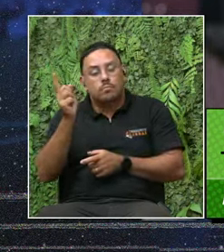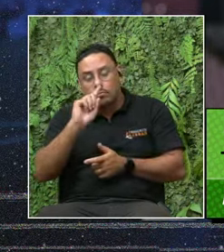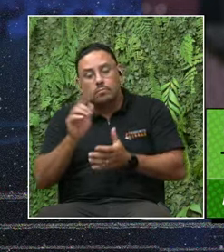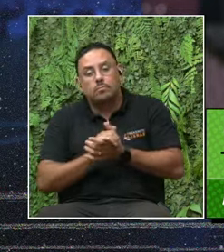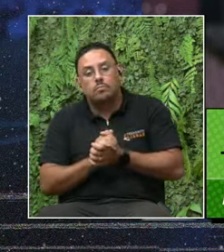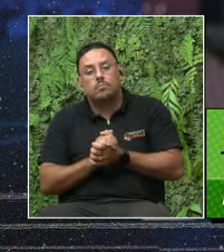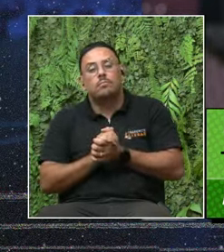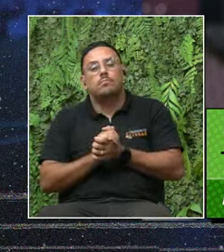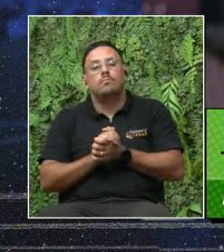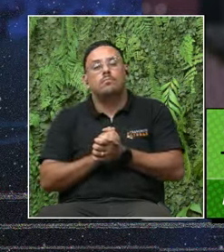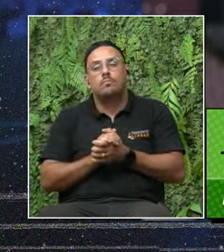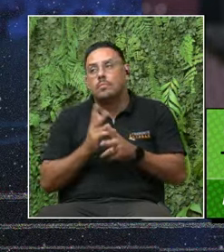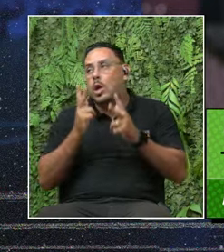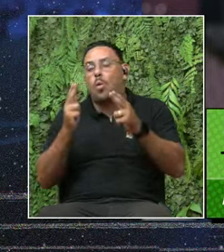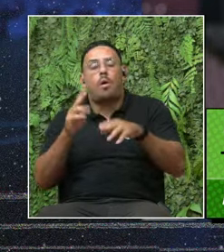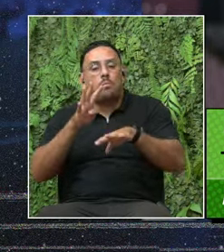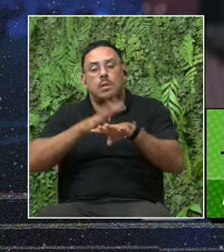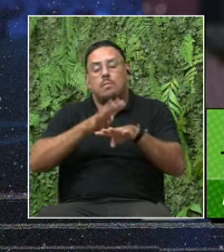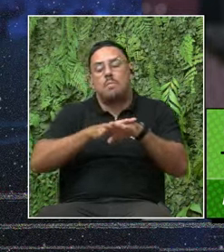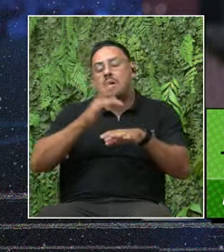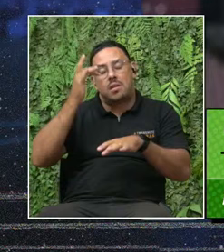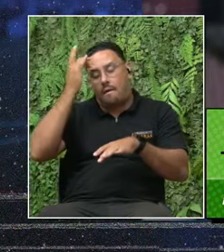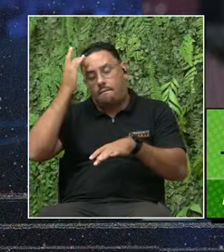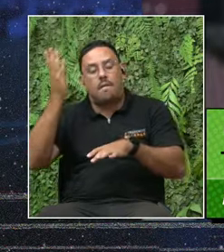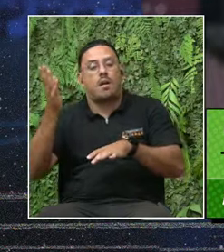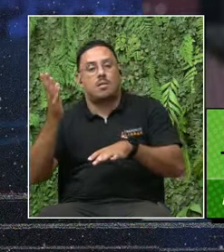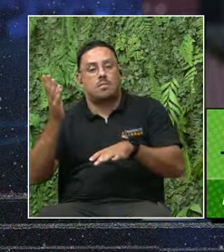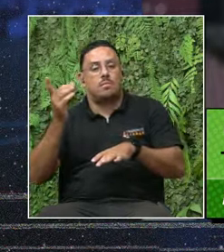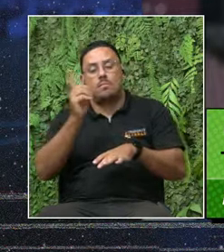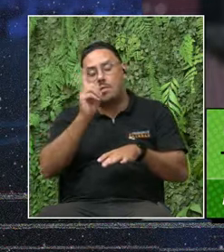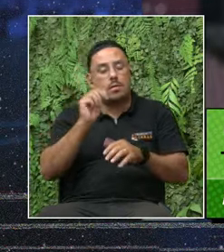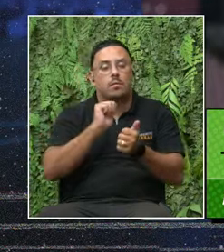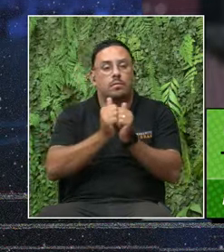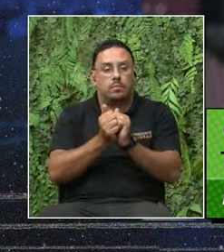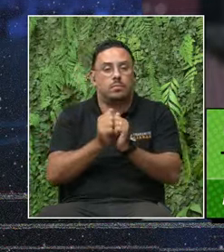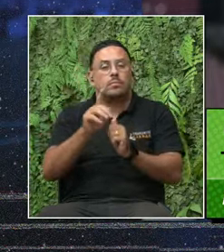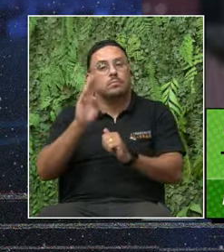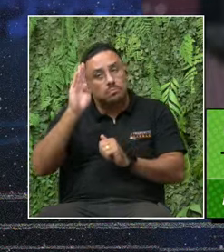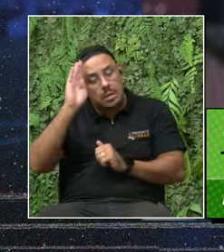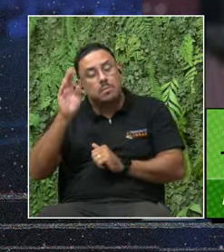responsabil mattica fcar